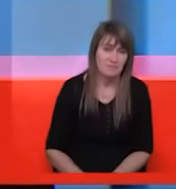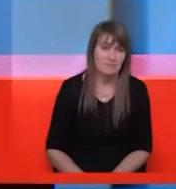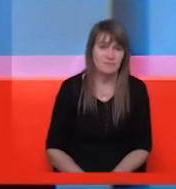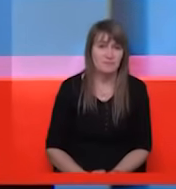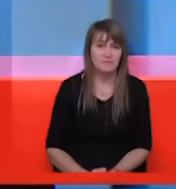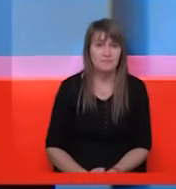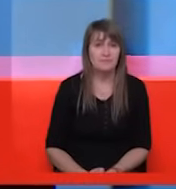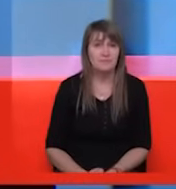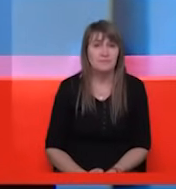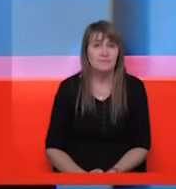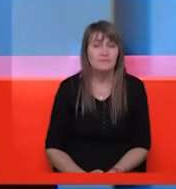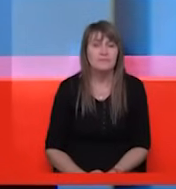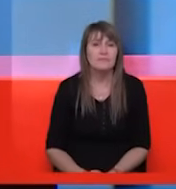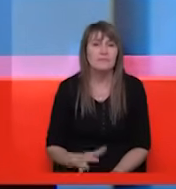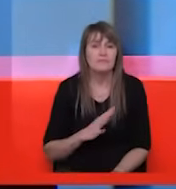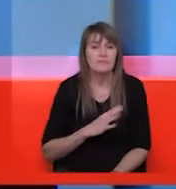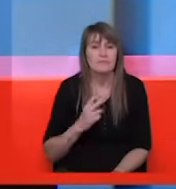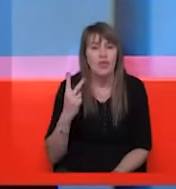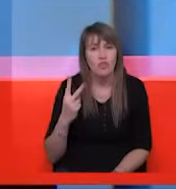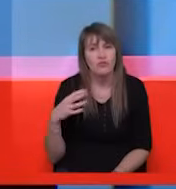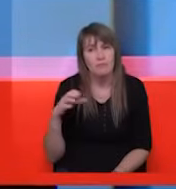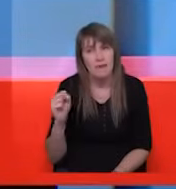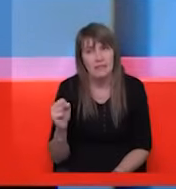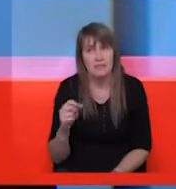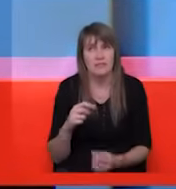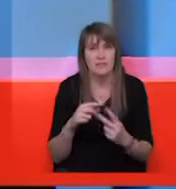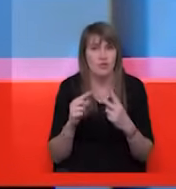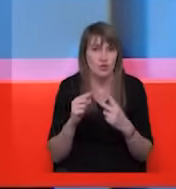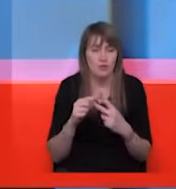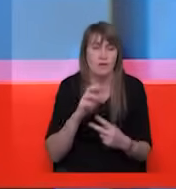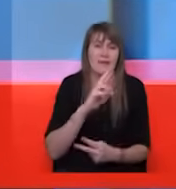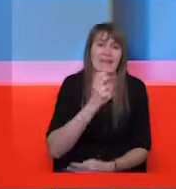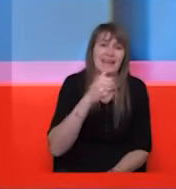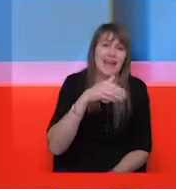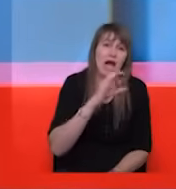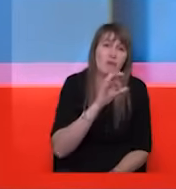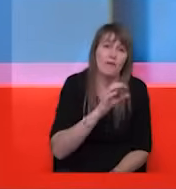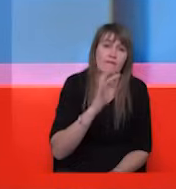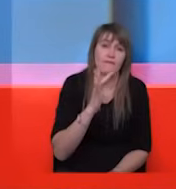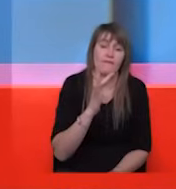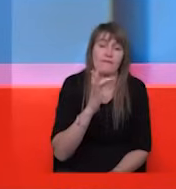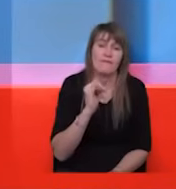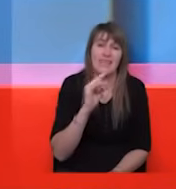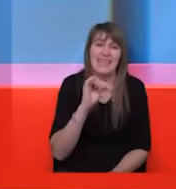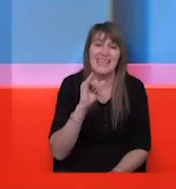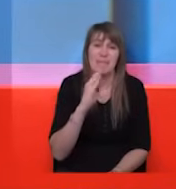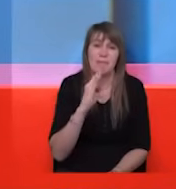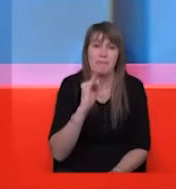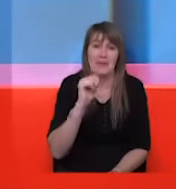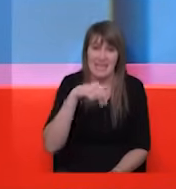Y además está otros dos más, ¿no? Está el caso de Ramos Filippini. Ramos Filippini, claro. Y el último que